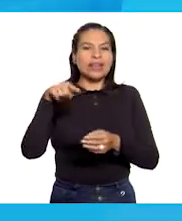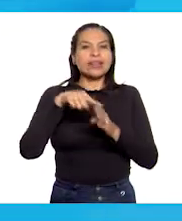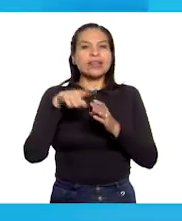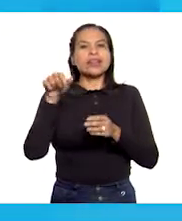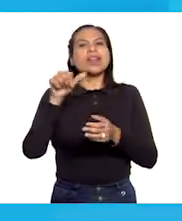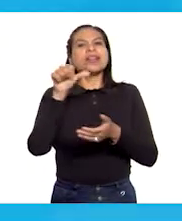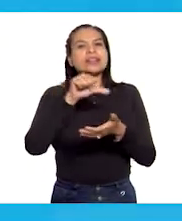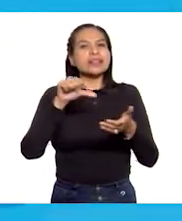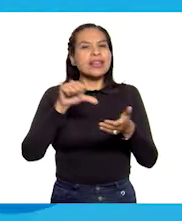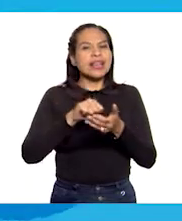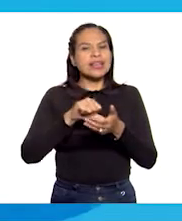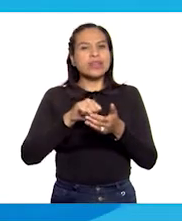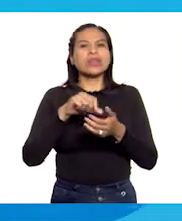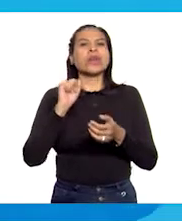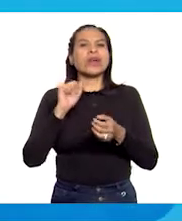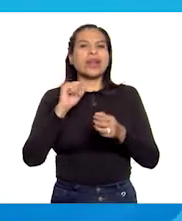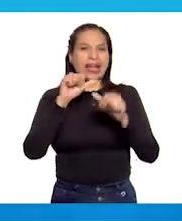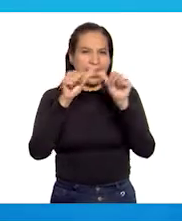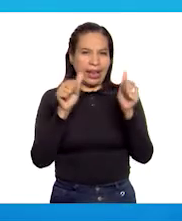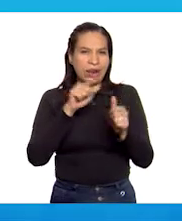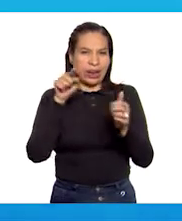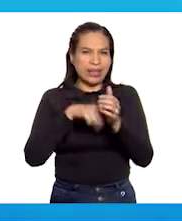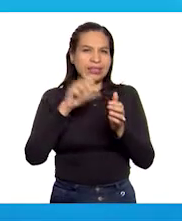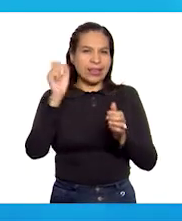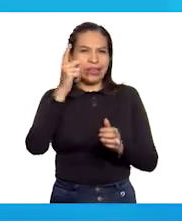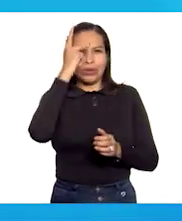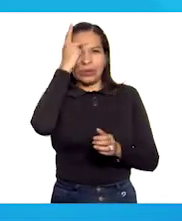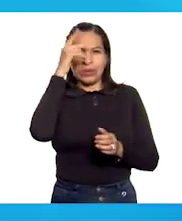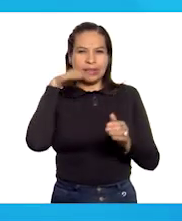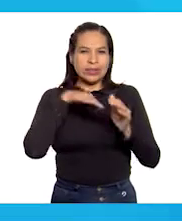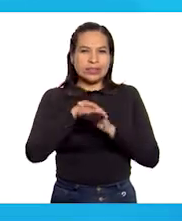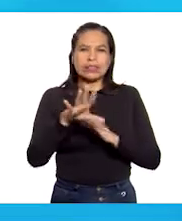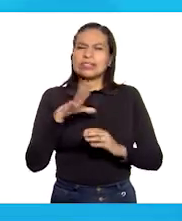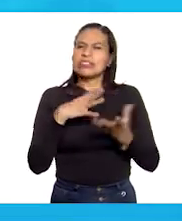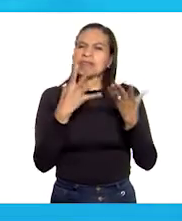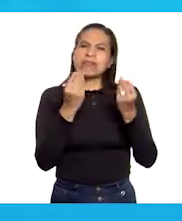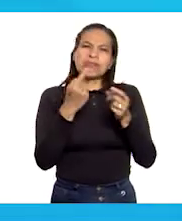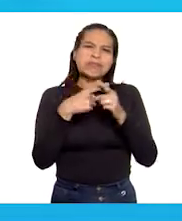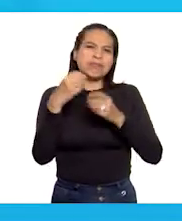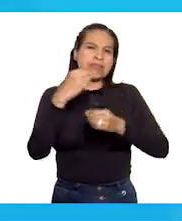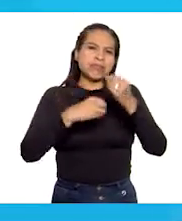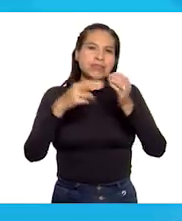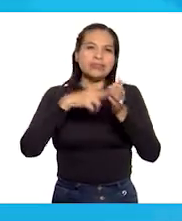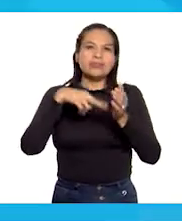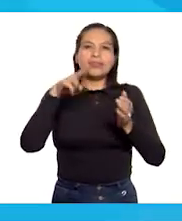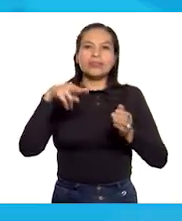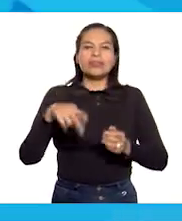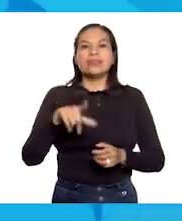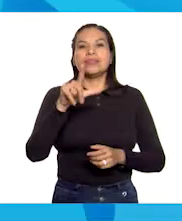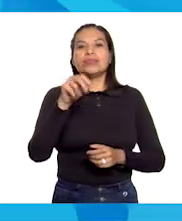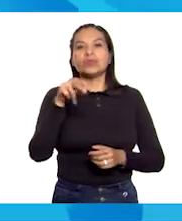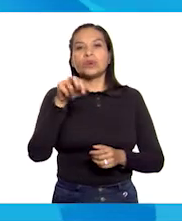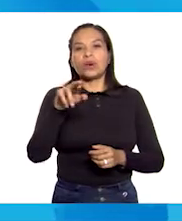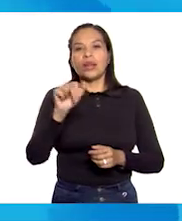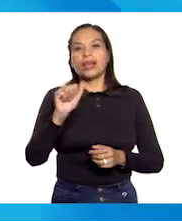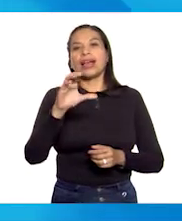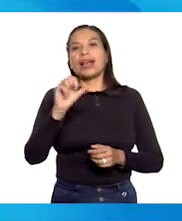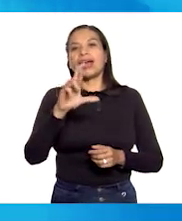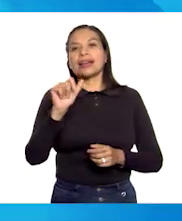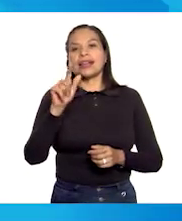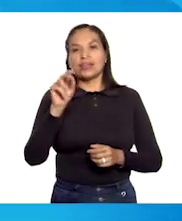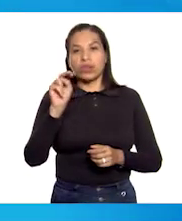las Artes en San Luis Potosí. Ay, ay, hay muchas obras de la pintora Leonora